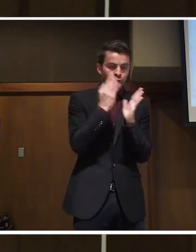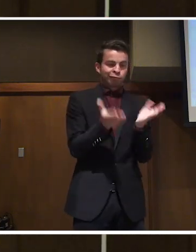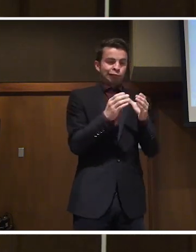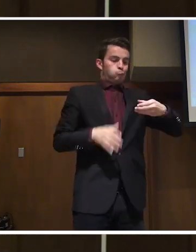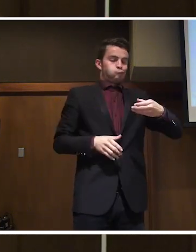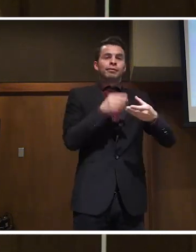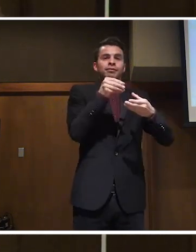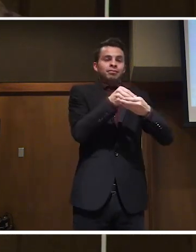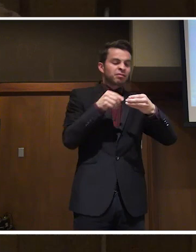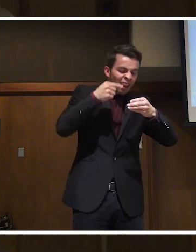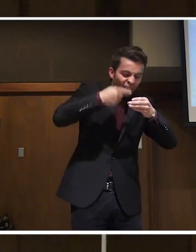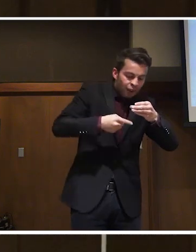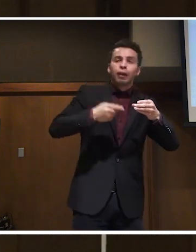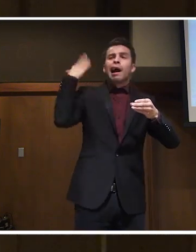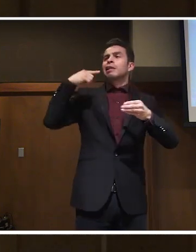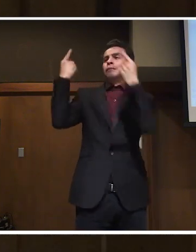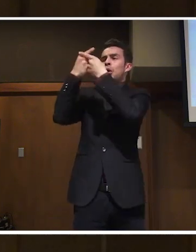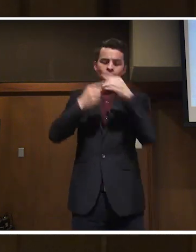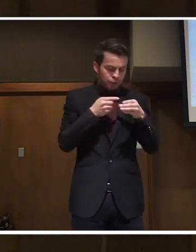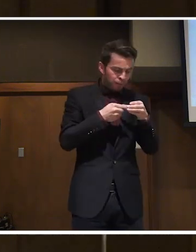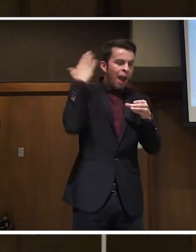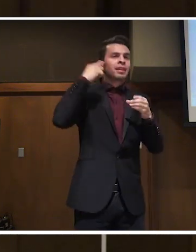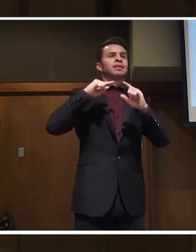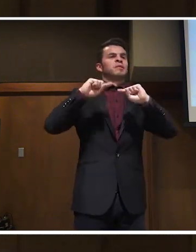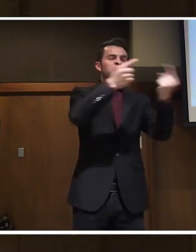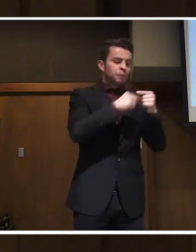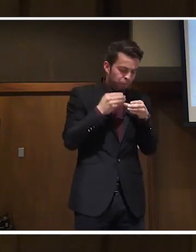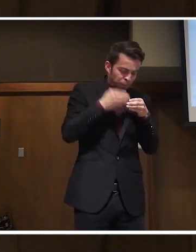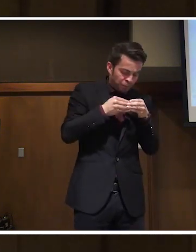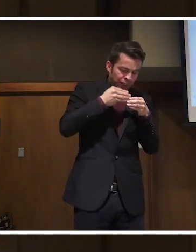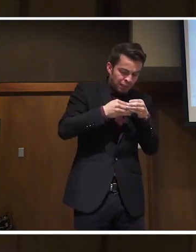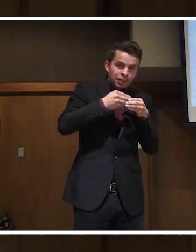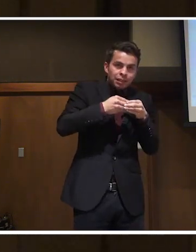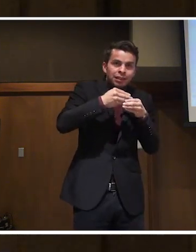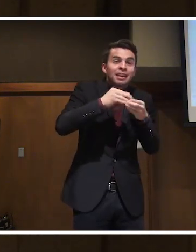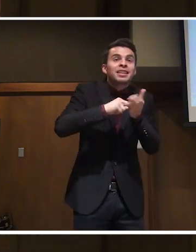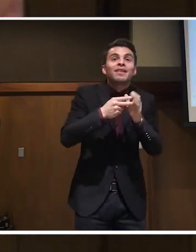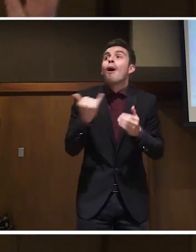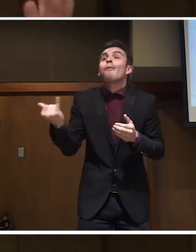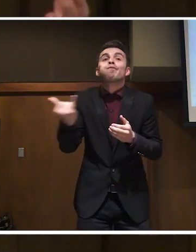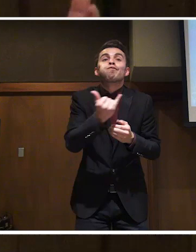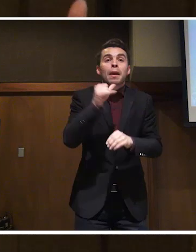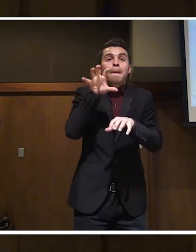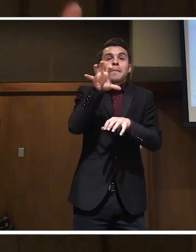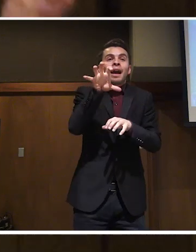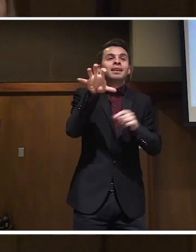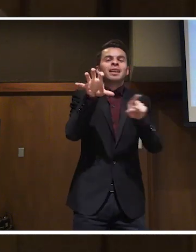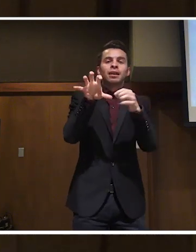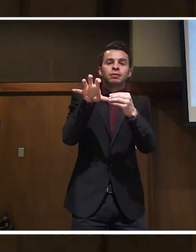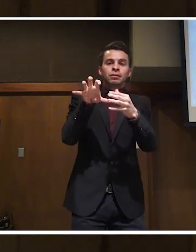sobre un problema político, otro sobre un debate religioso. Era la vida del país desde